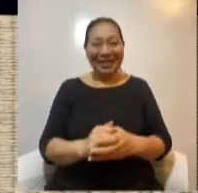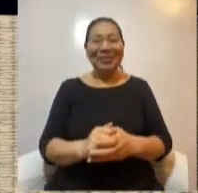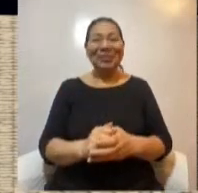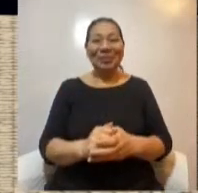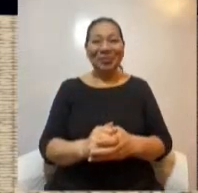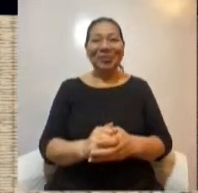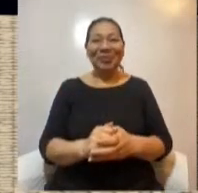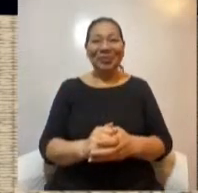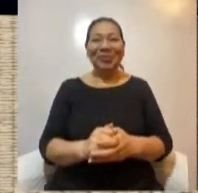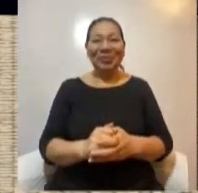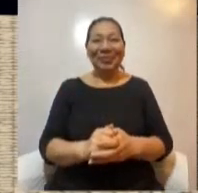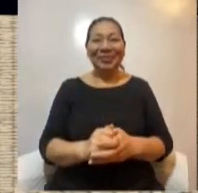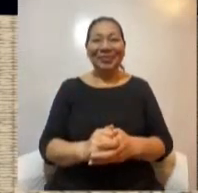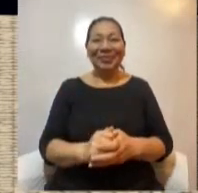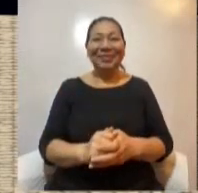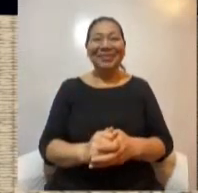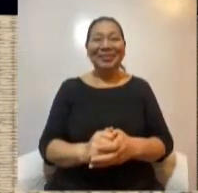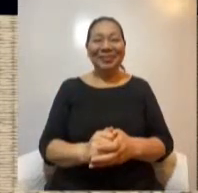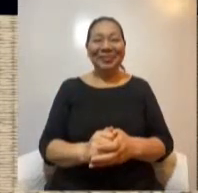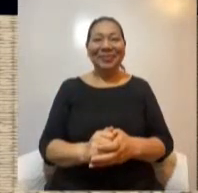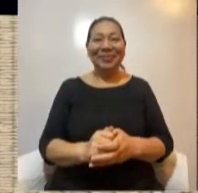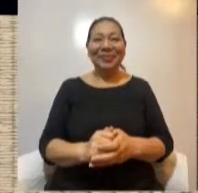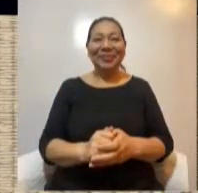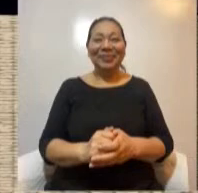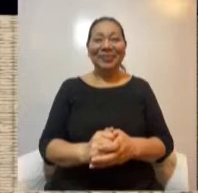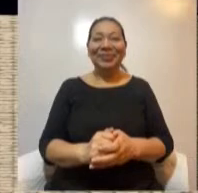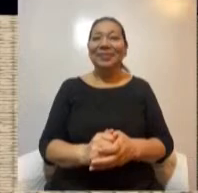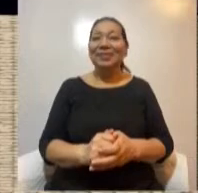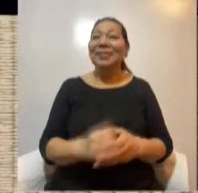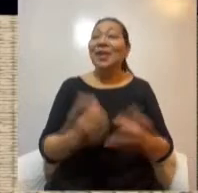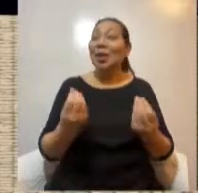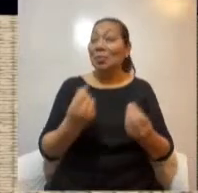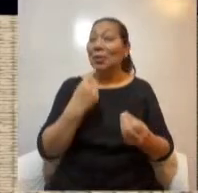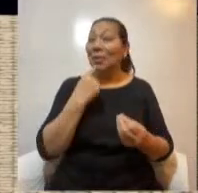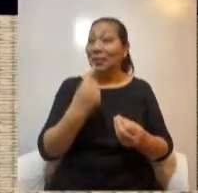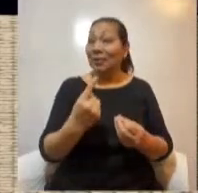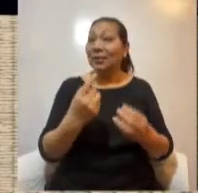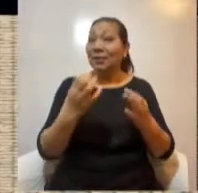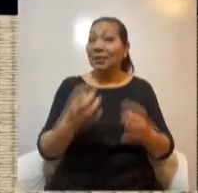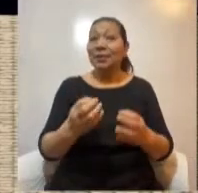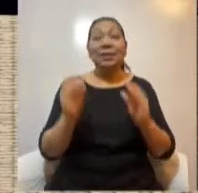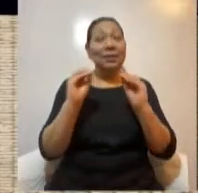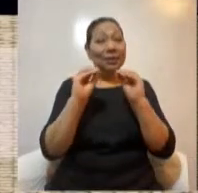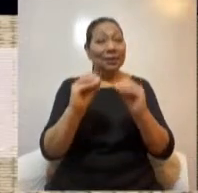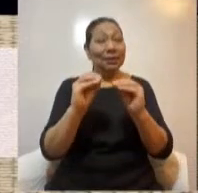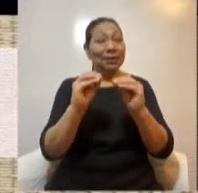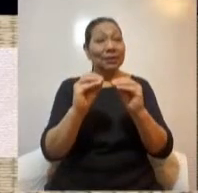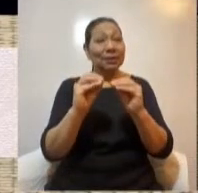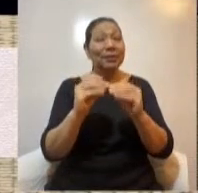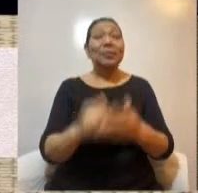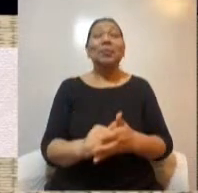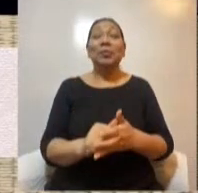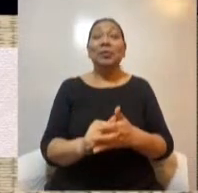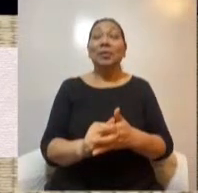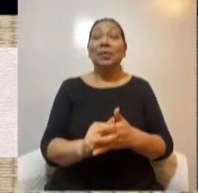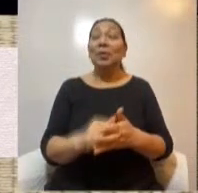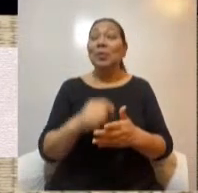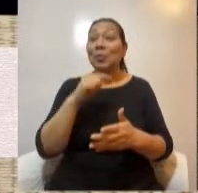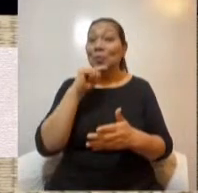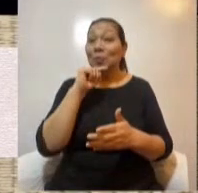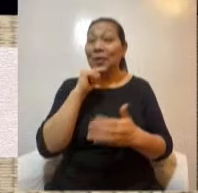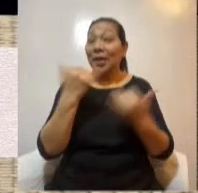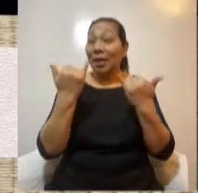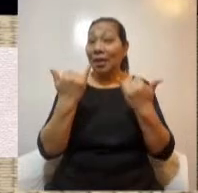atención, mi estimada Candelaria. Bien, como acertadamente pone de relieve la doctora